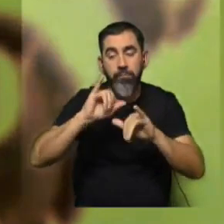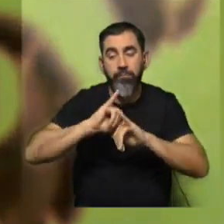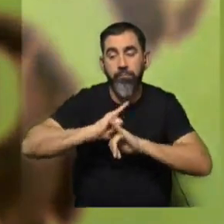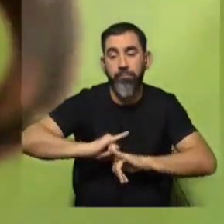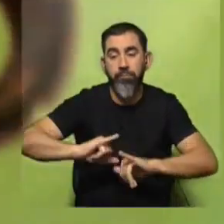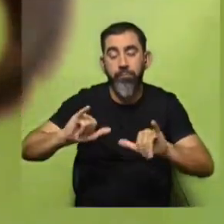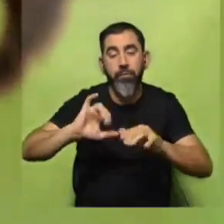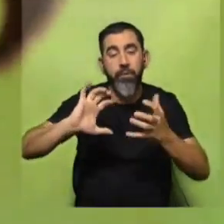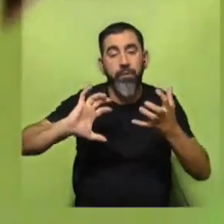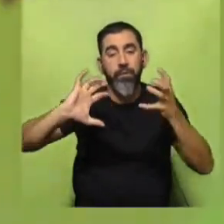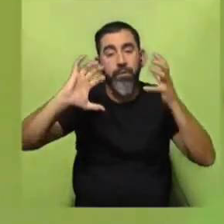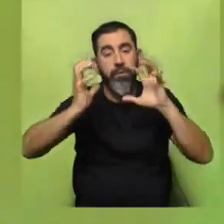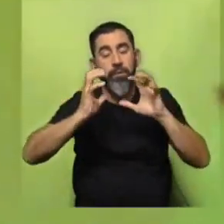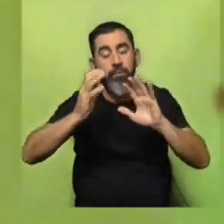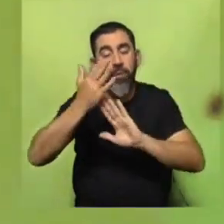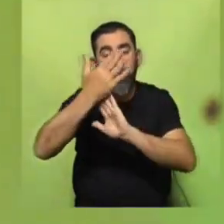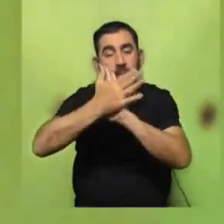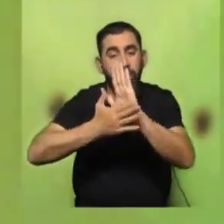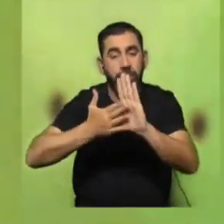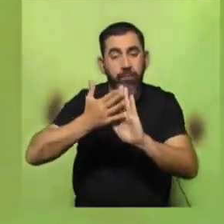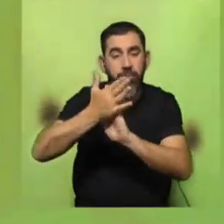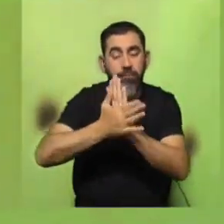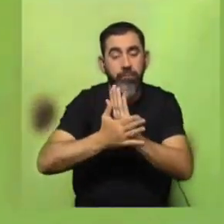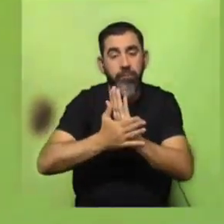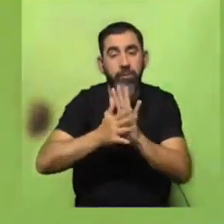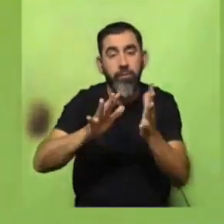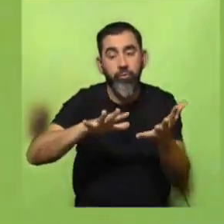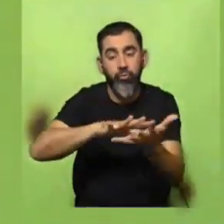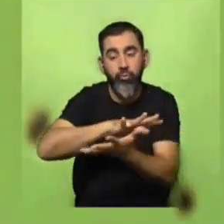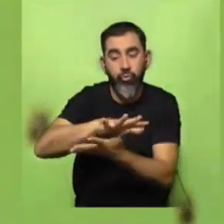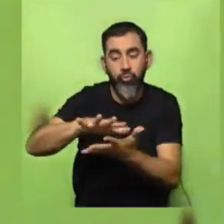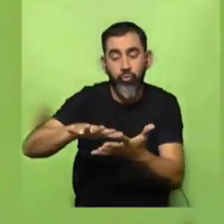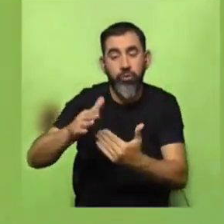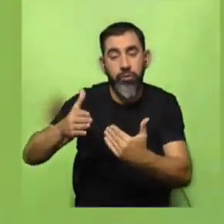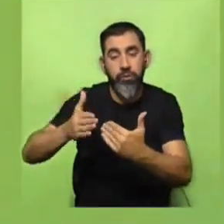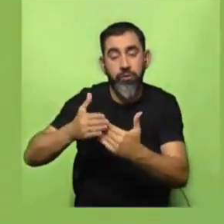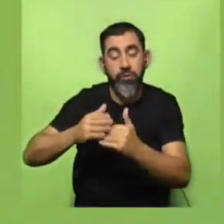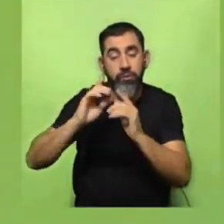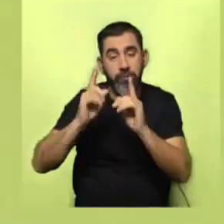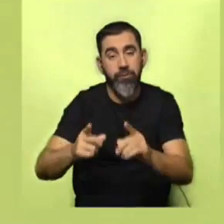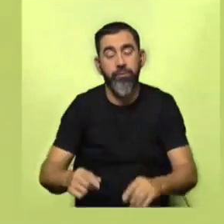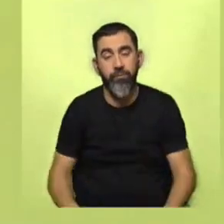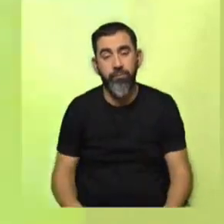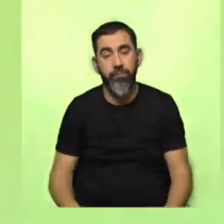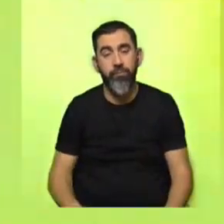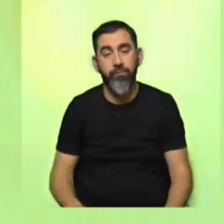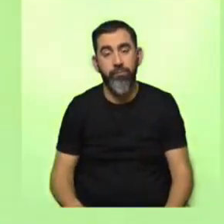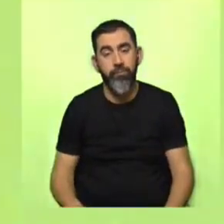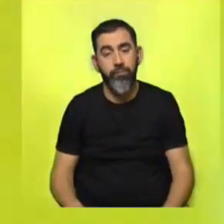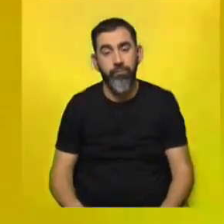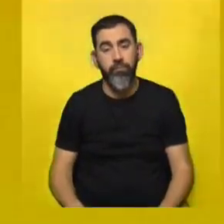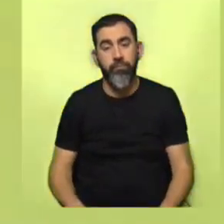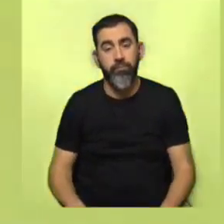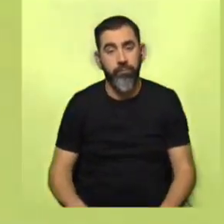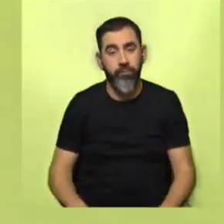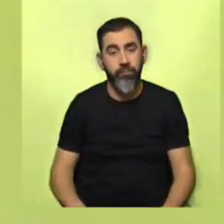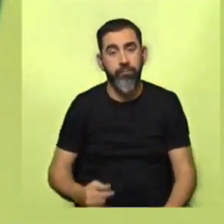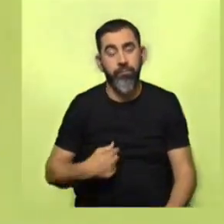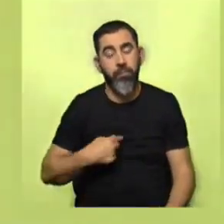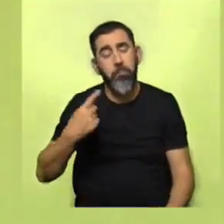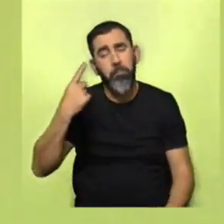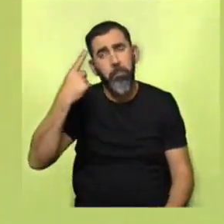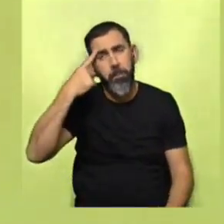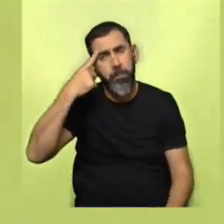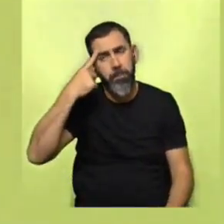el tiempo en el territorio nacional y bueno, y las zonas también cercanas, ¿no? Me dejaste pensando, y estoy seguro que no voy a recordar